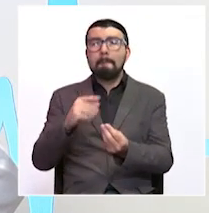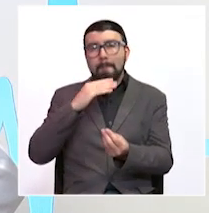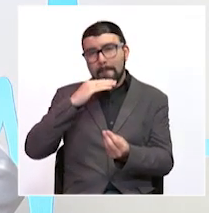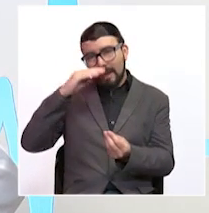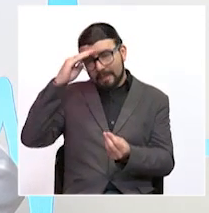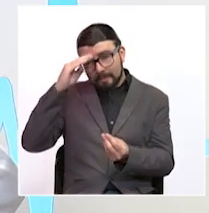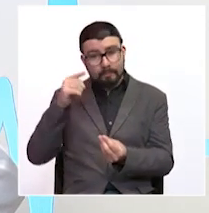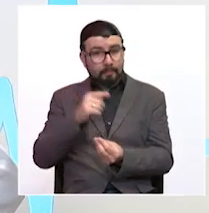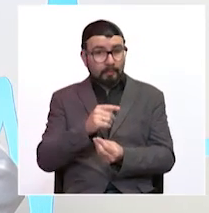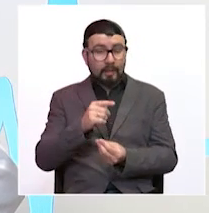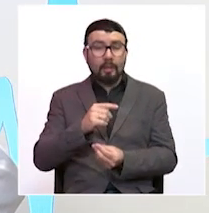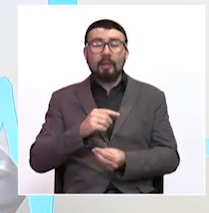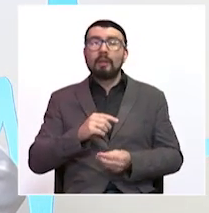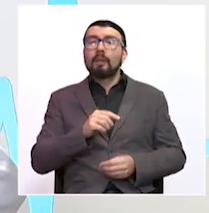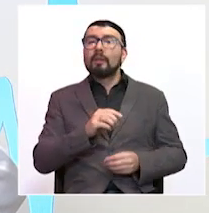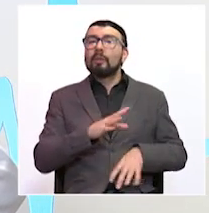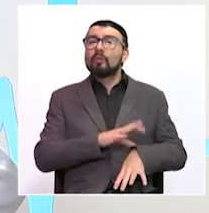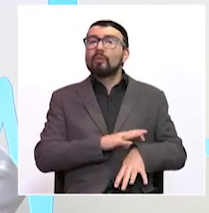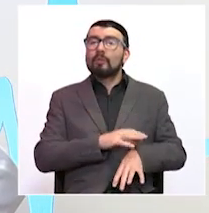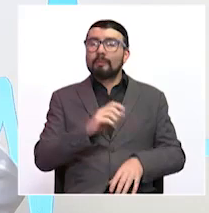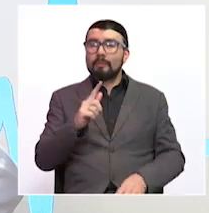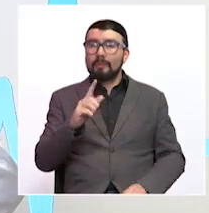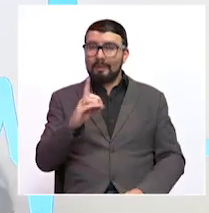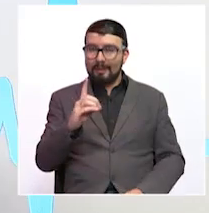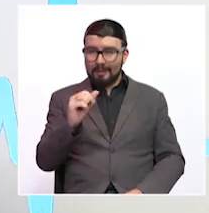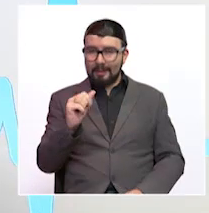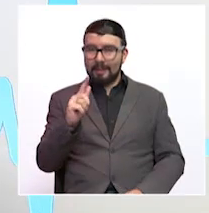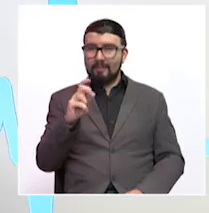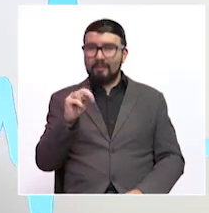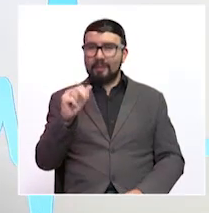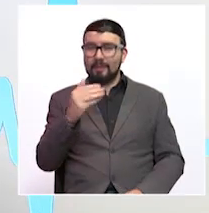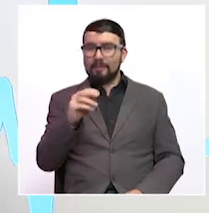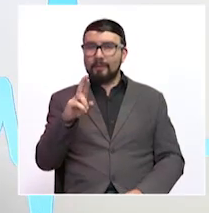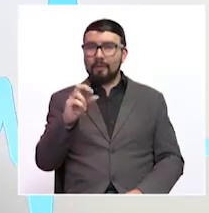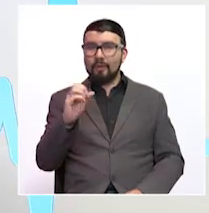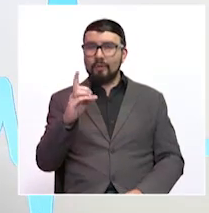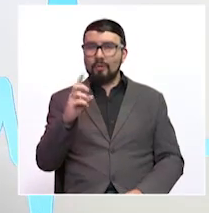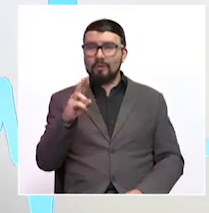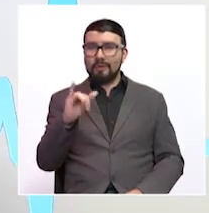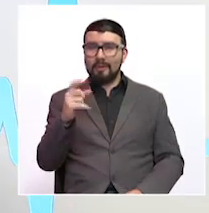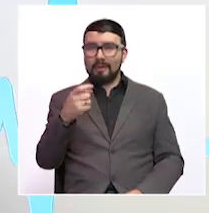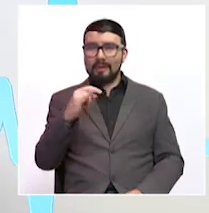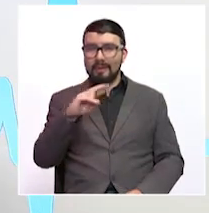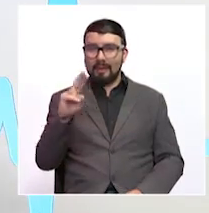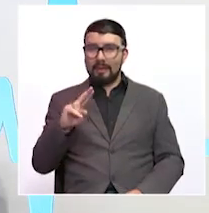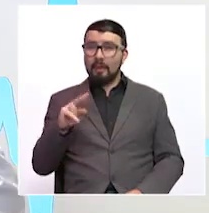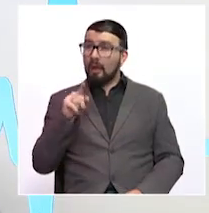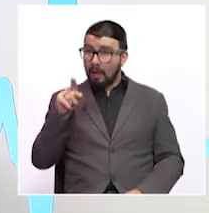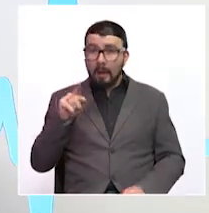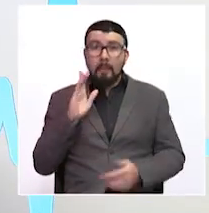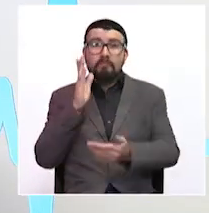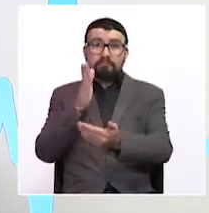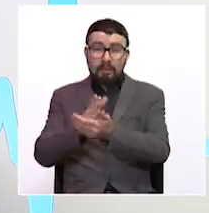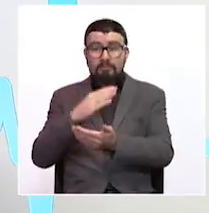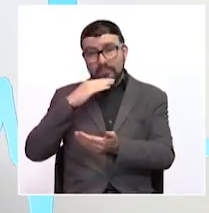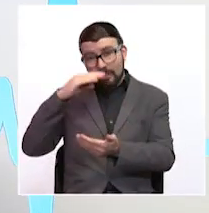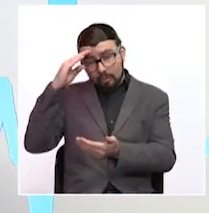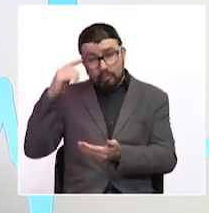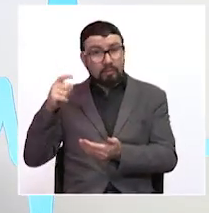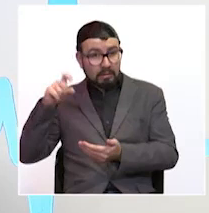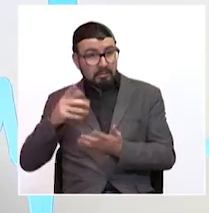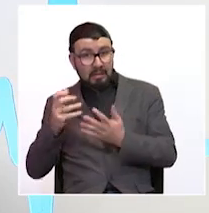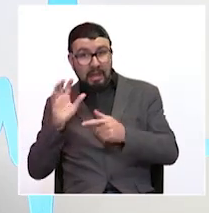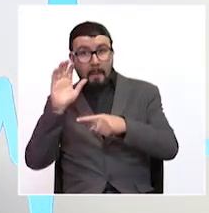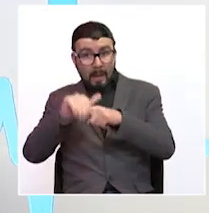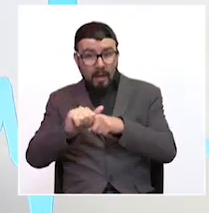autora de una rodríguez baloy donde ustedes pueden separar sus citas y compartir con nosotros este programa de salud